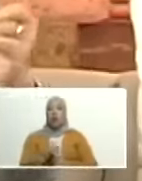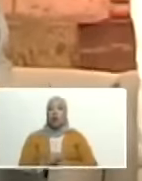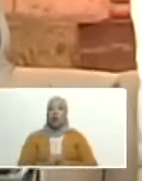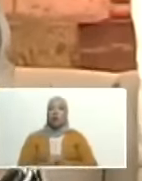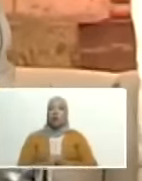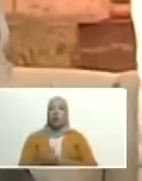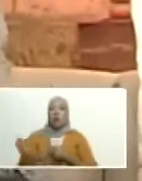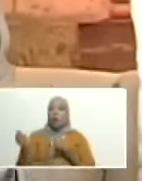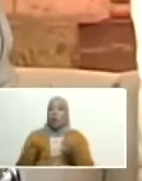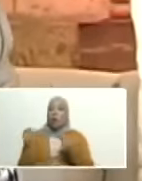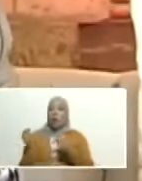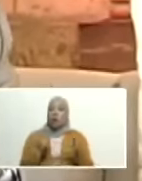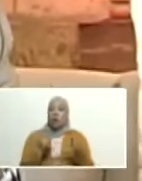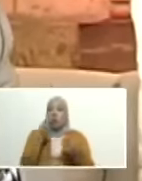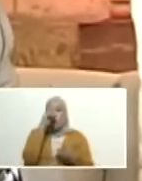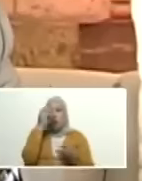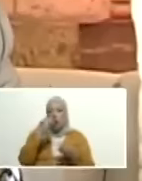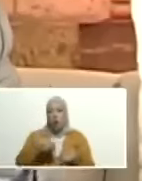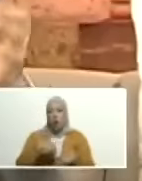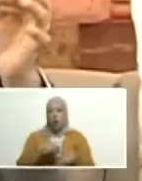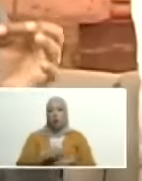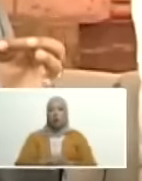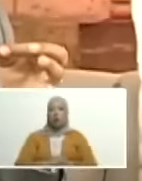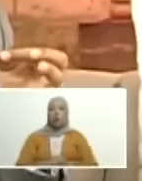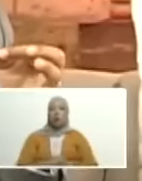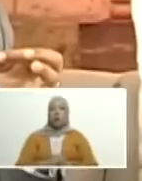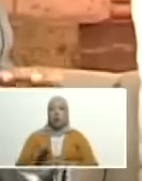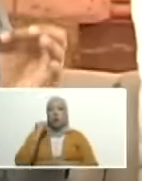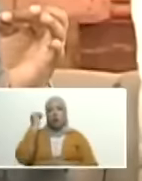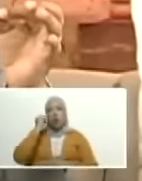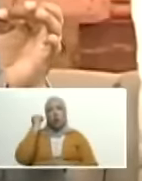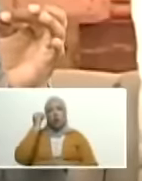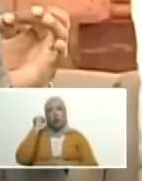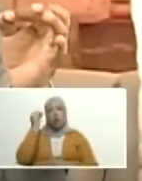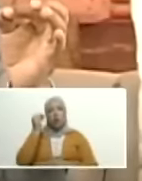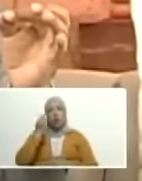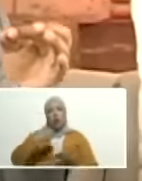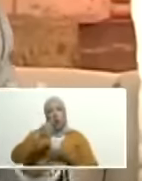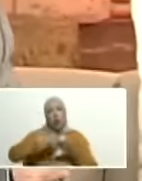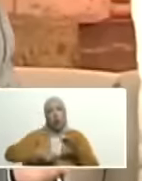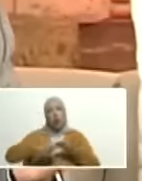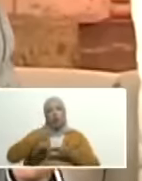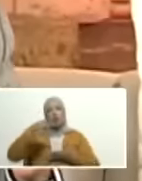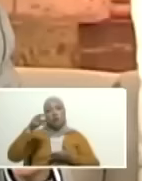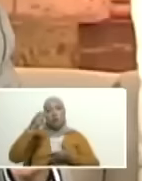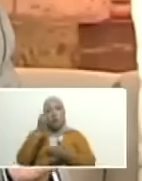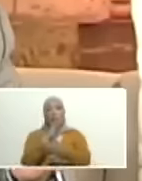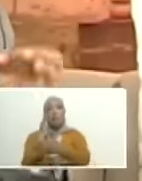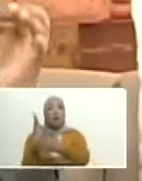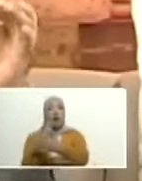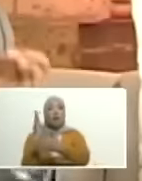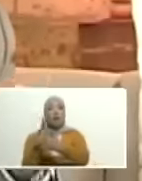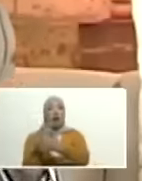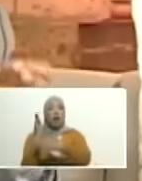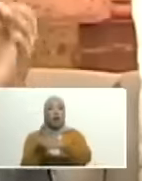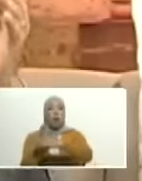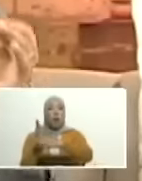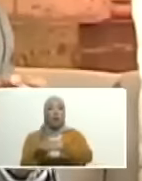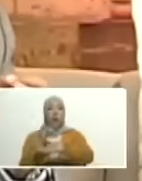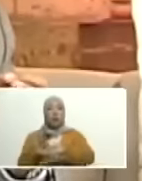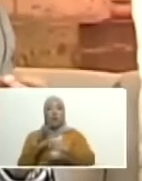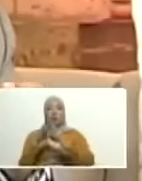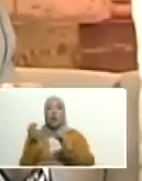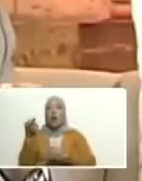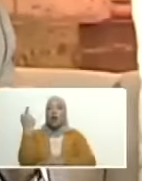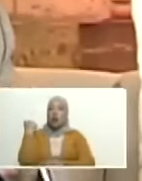de conversaciones, de acuerdo. Y creo que con la firma del acuerdo de Barbados se está dando, como lo